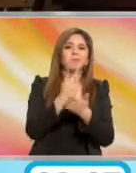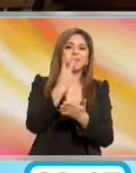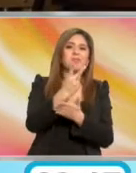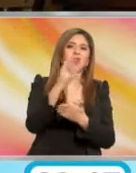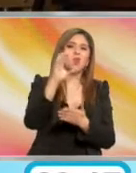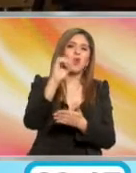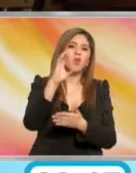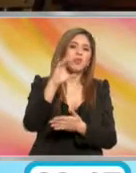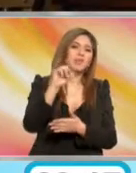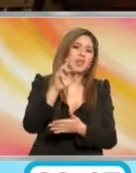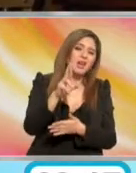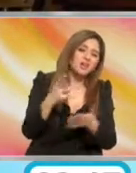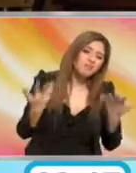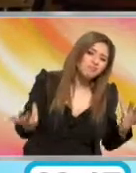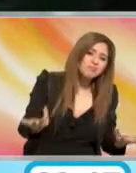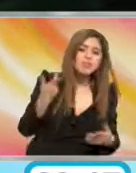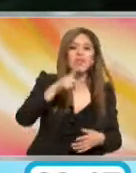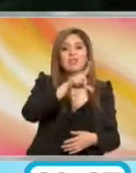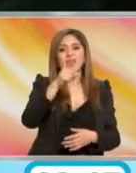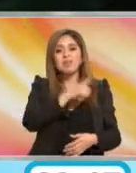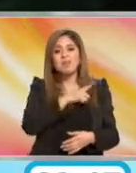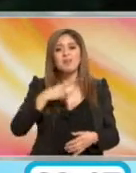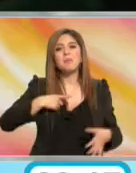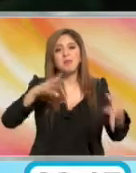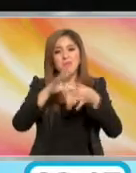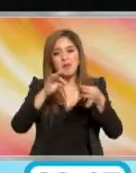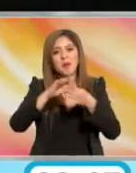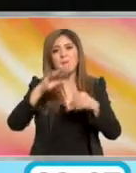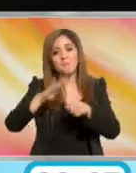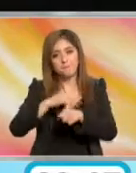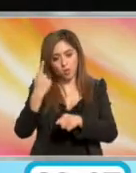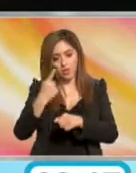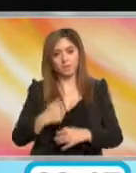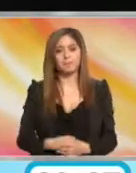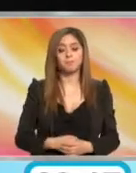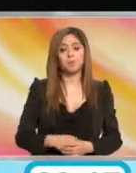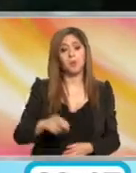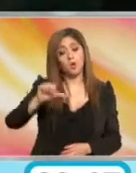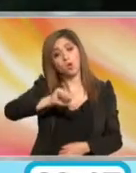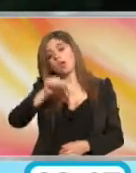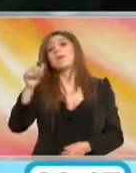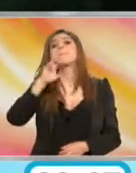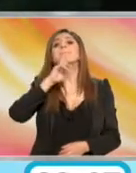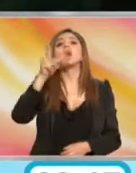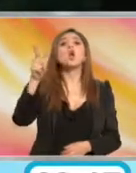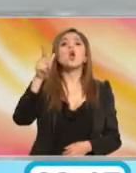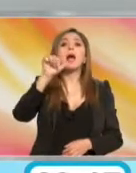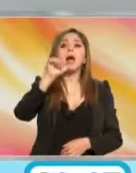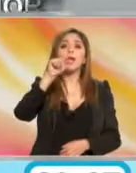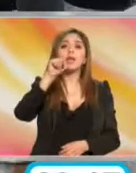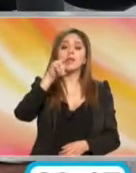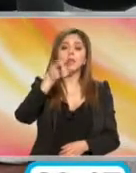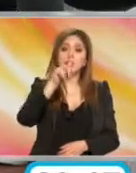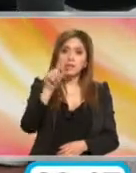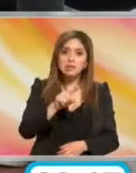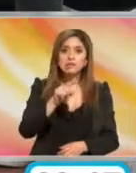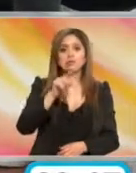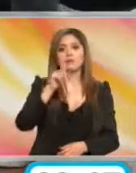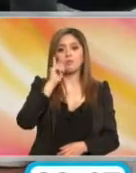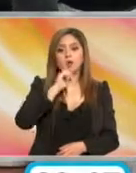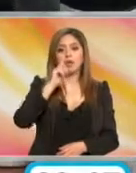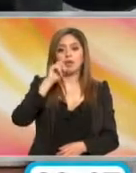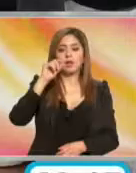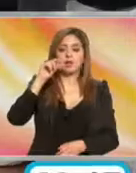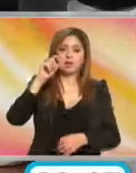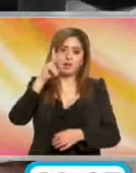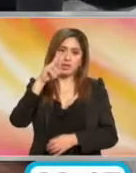un tema que había que platicar en otra ocasión. Sí. Mejor actriz de reparto, yo creo que está muy Más bien que ganado bien. Más a que Viola ganado.